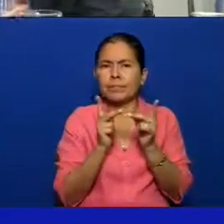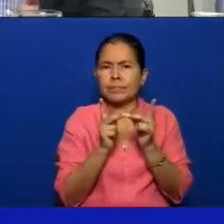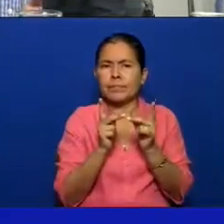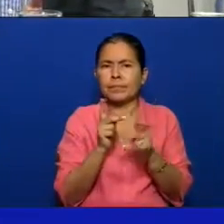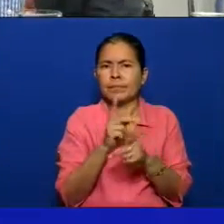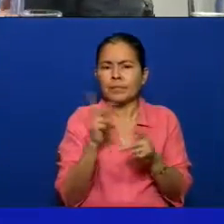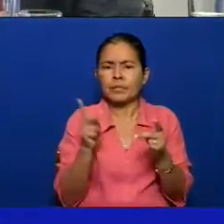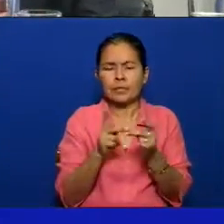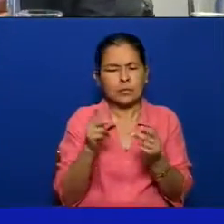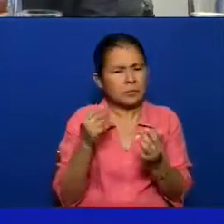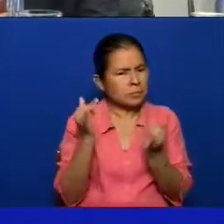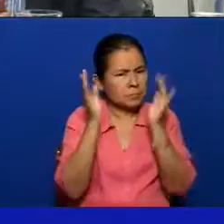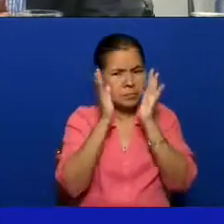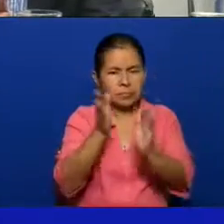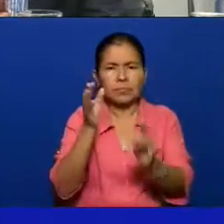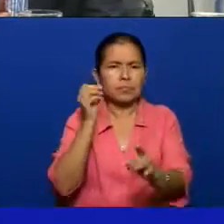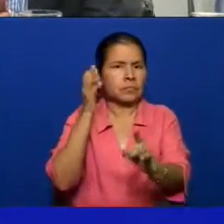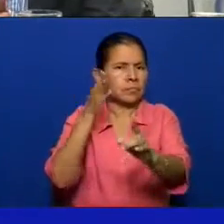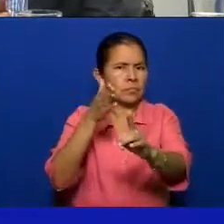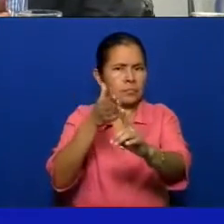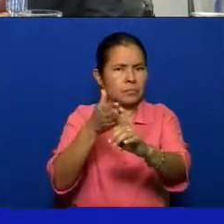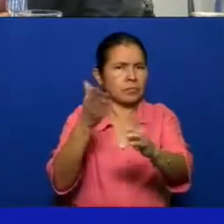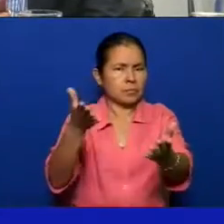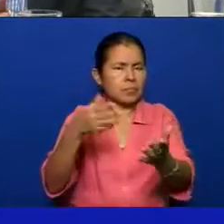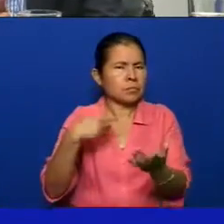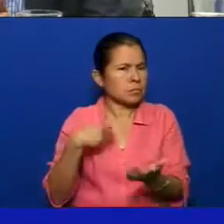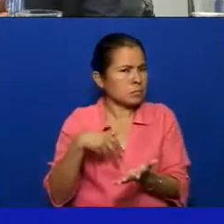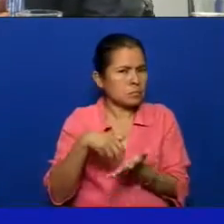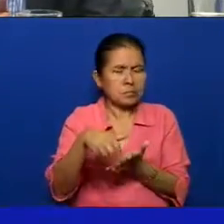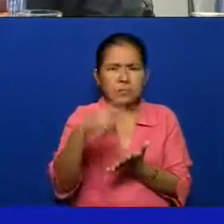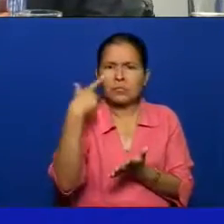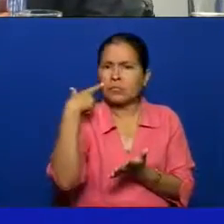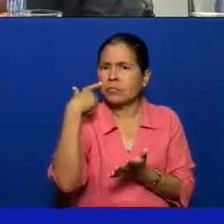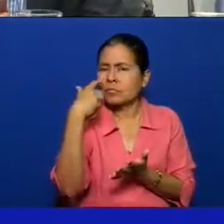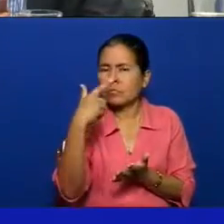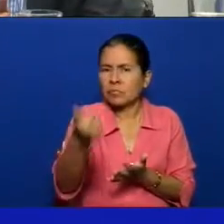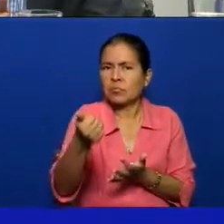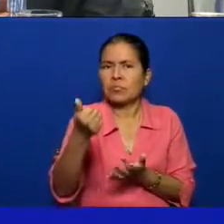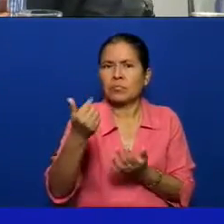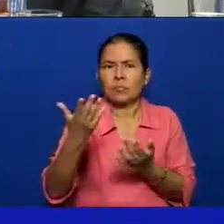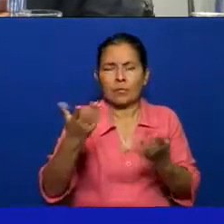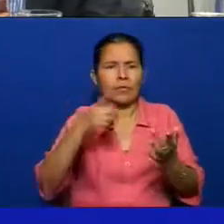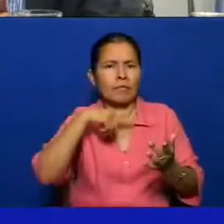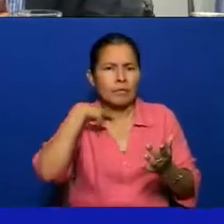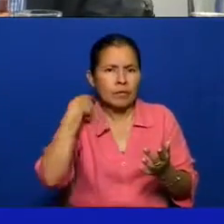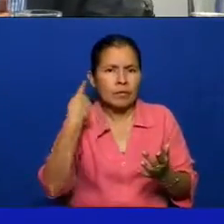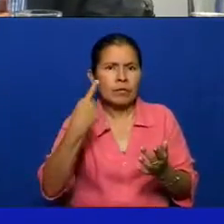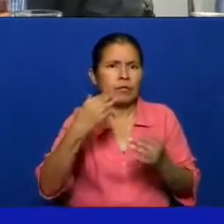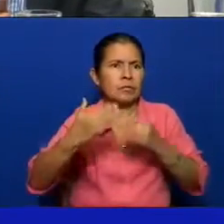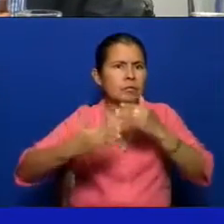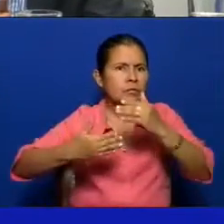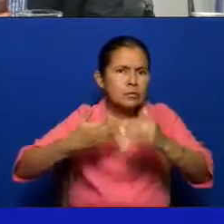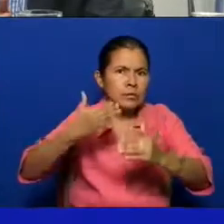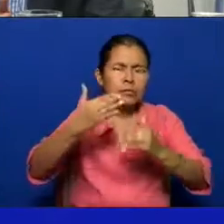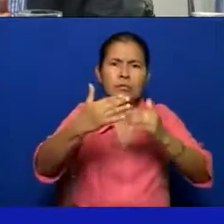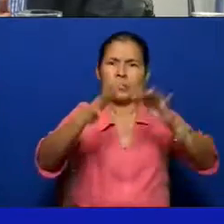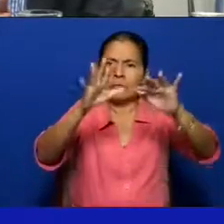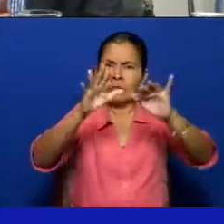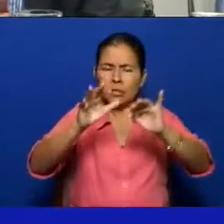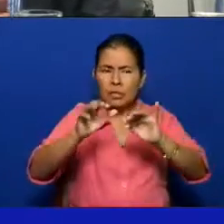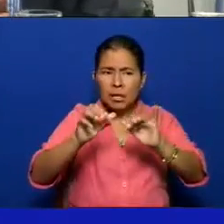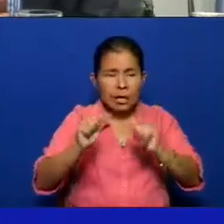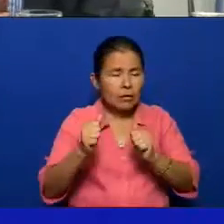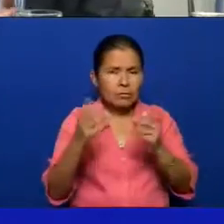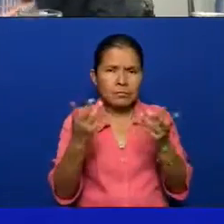correcto. Sí, es verdad que no hemos llegado al progreso y a los resultados